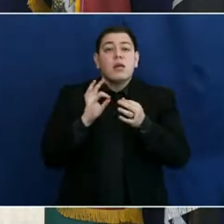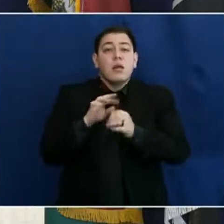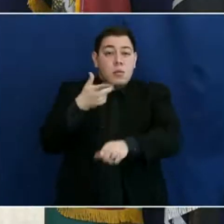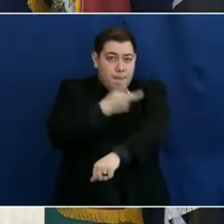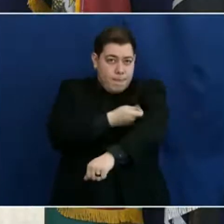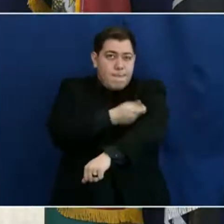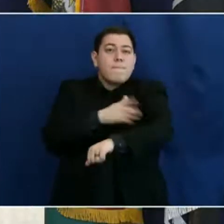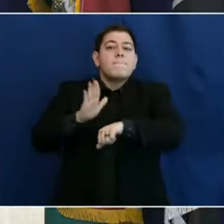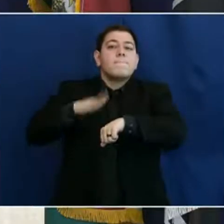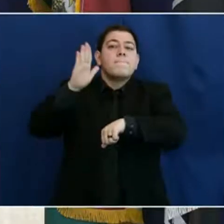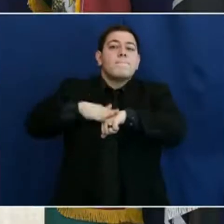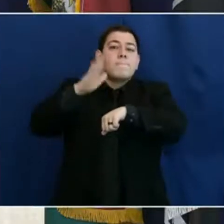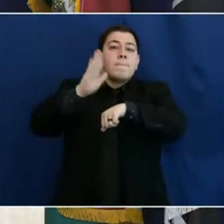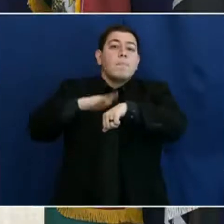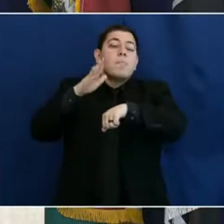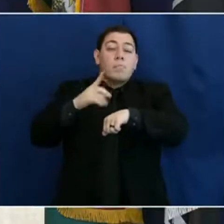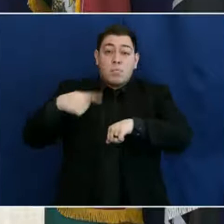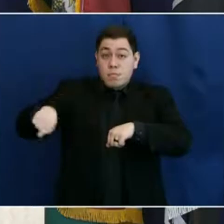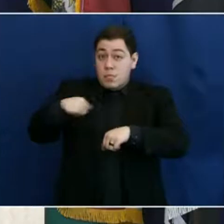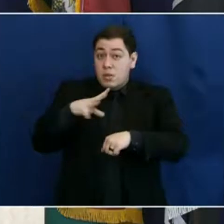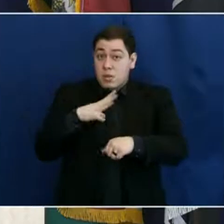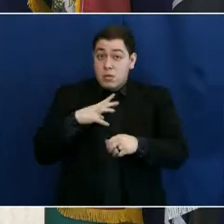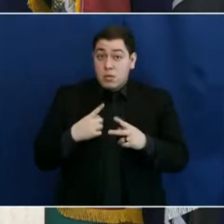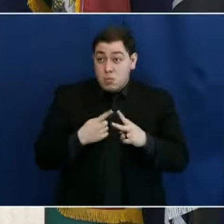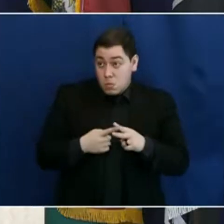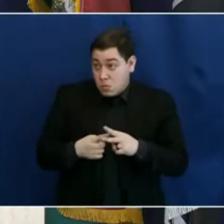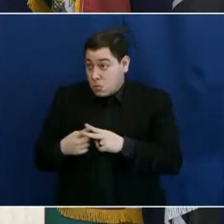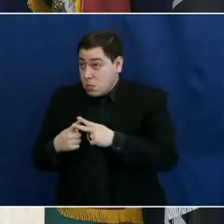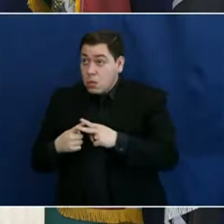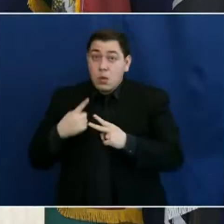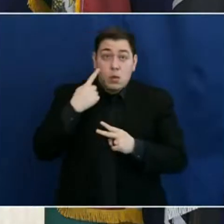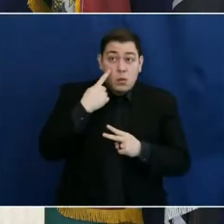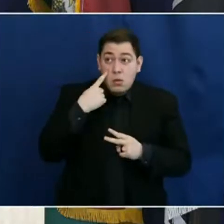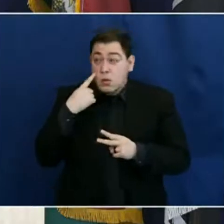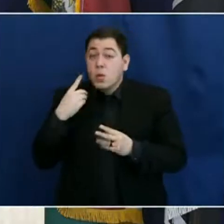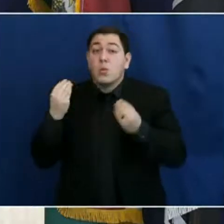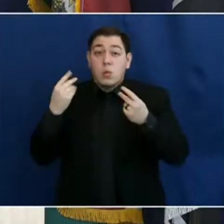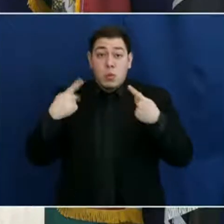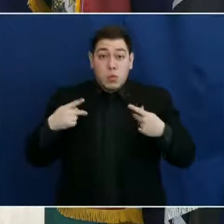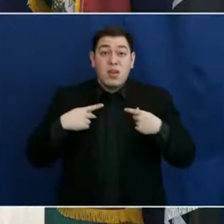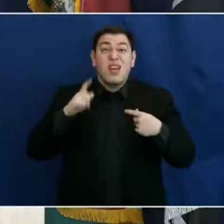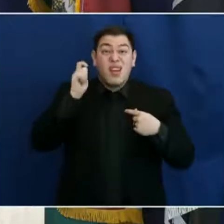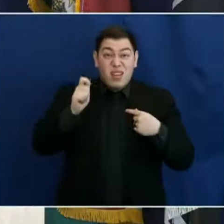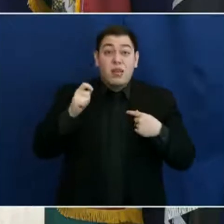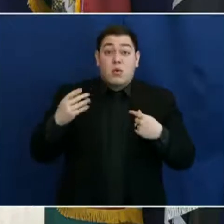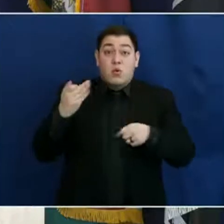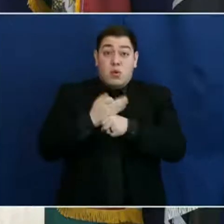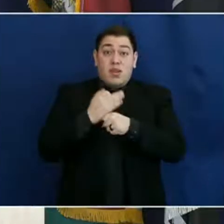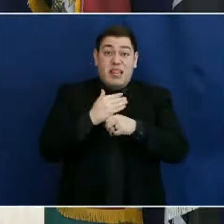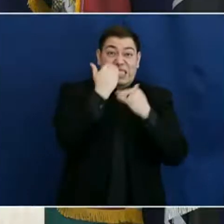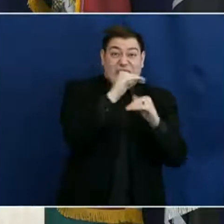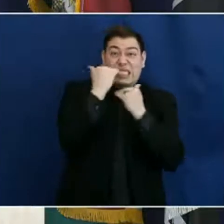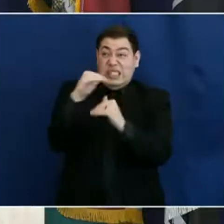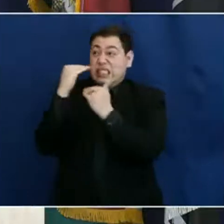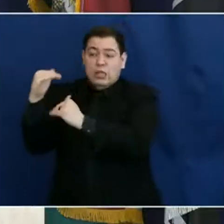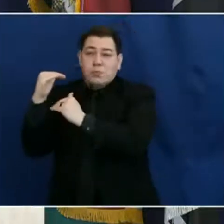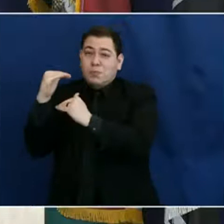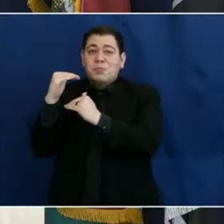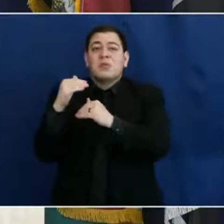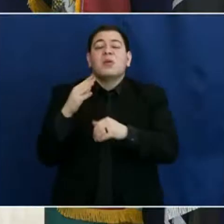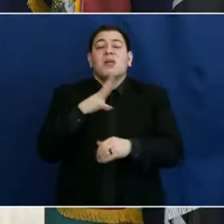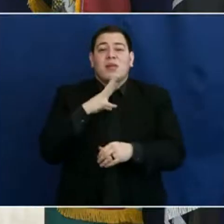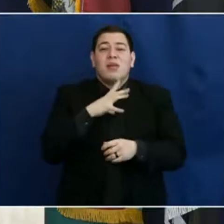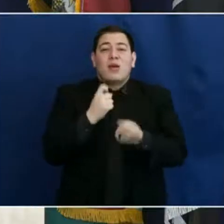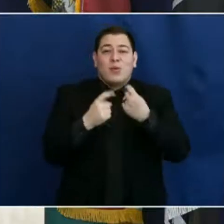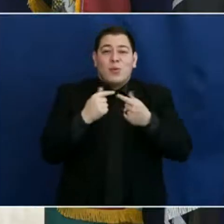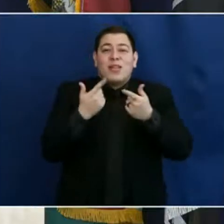aumentar. Gracias a estos números estamos en una buena posición para avanzar a un nivel menos restrictivo. Ahora que avanzamos al nivel